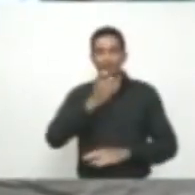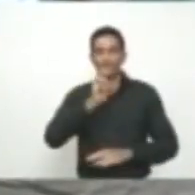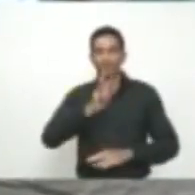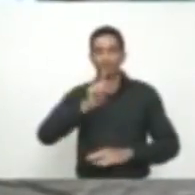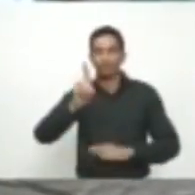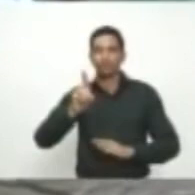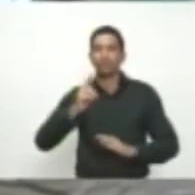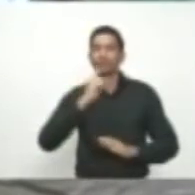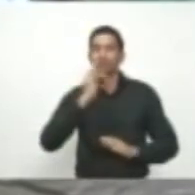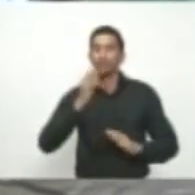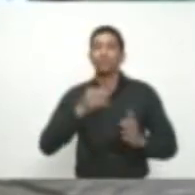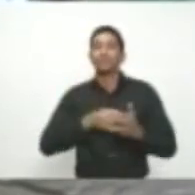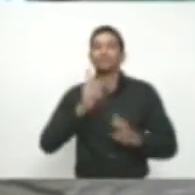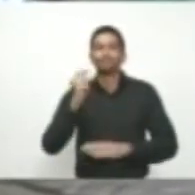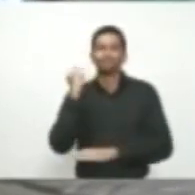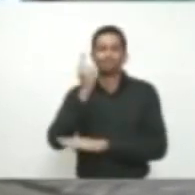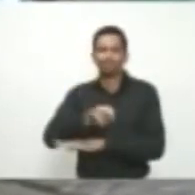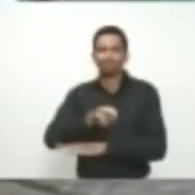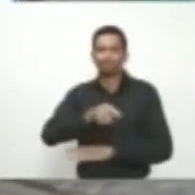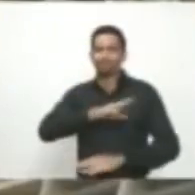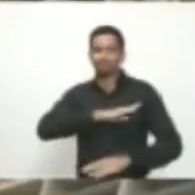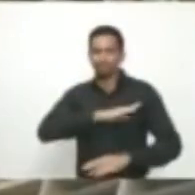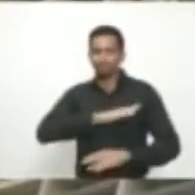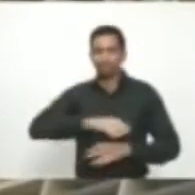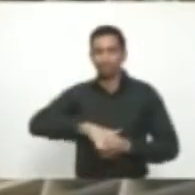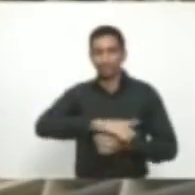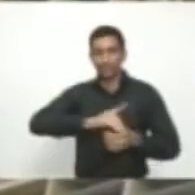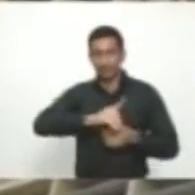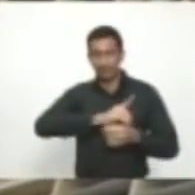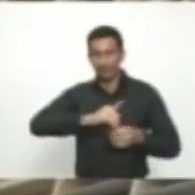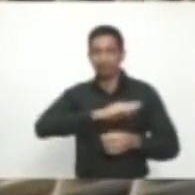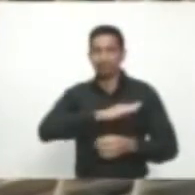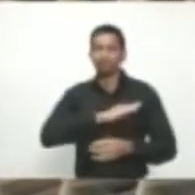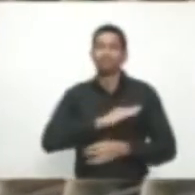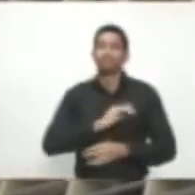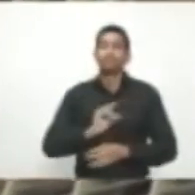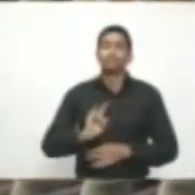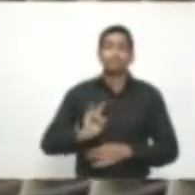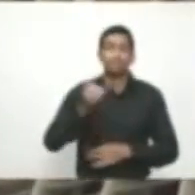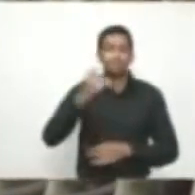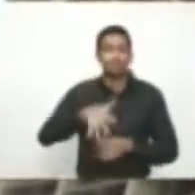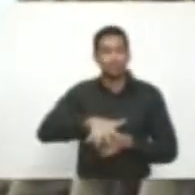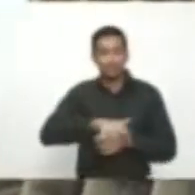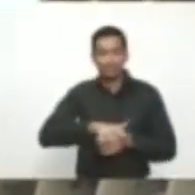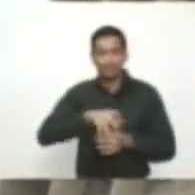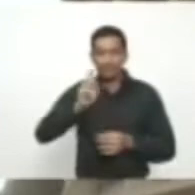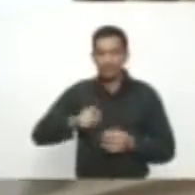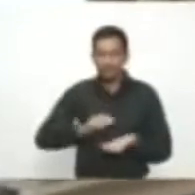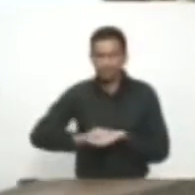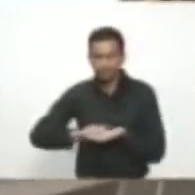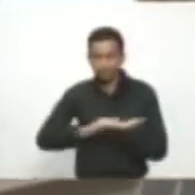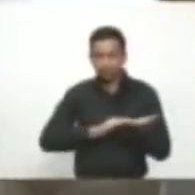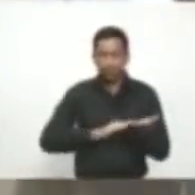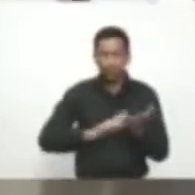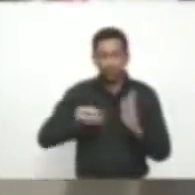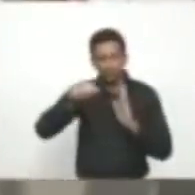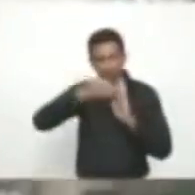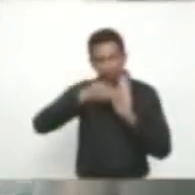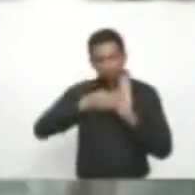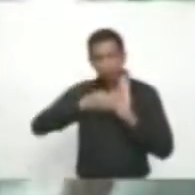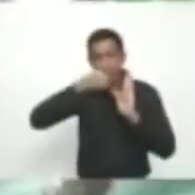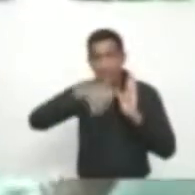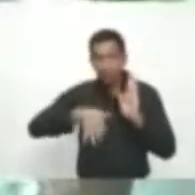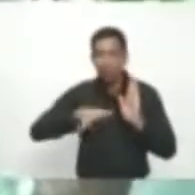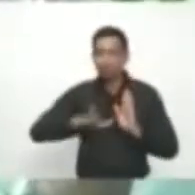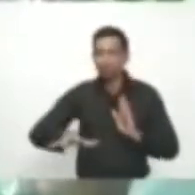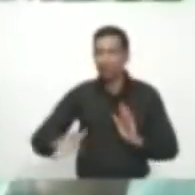la administración pública, en este caso al distrito, para que cuando vaya a generar esas políticas públicas y el espacio público, valga la